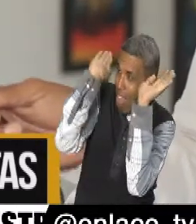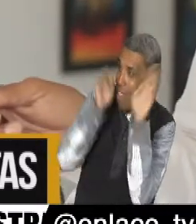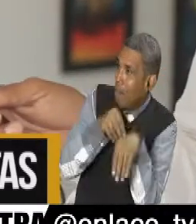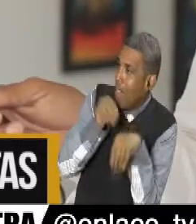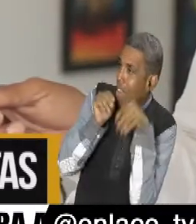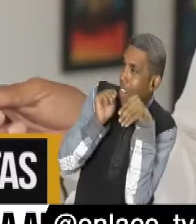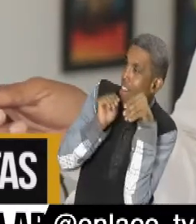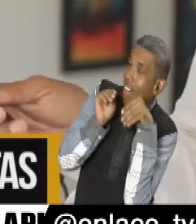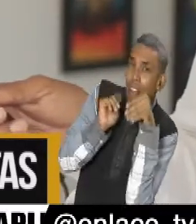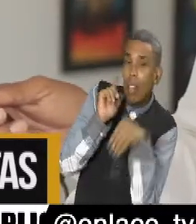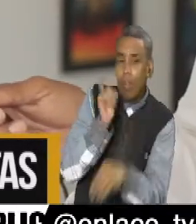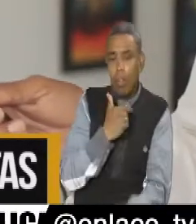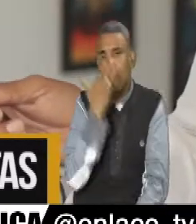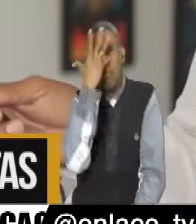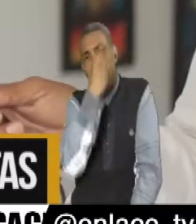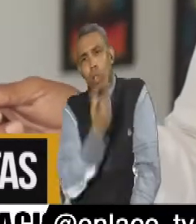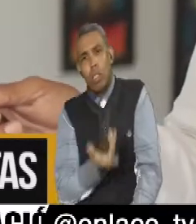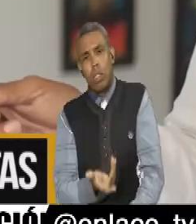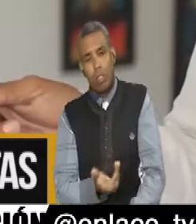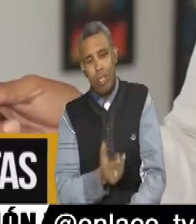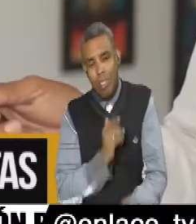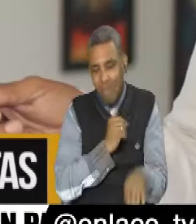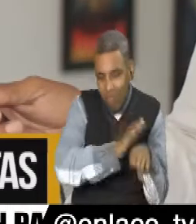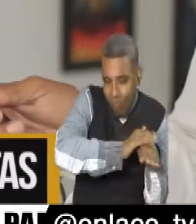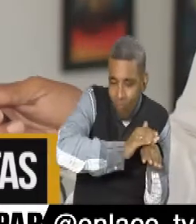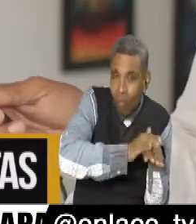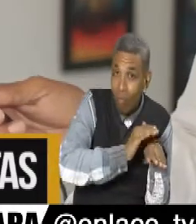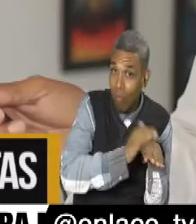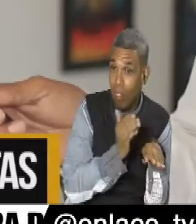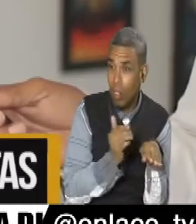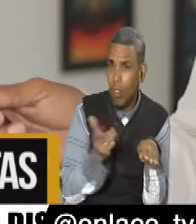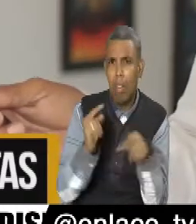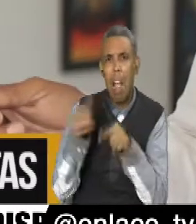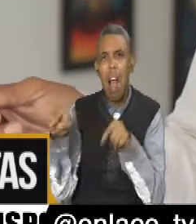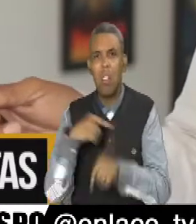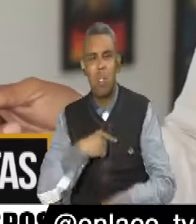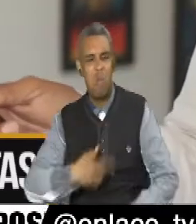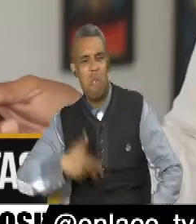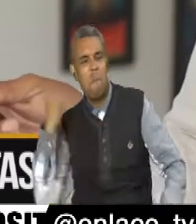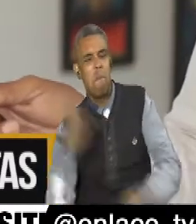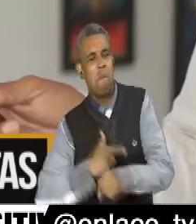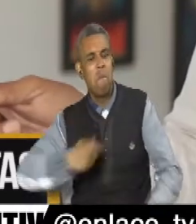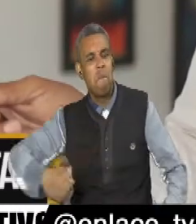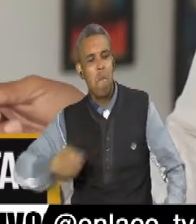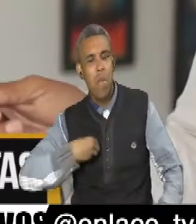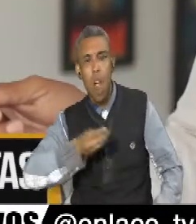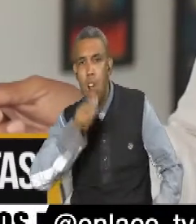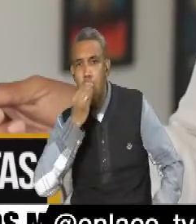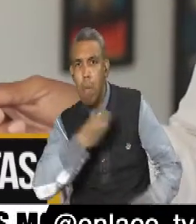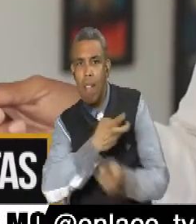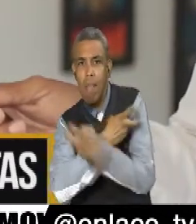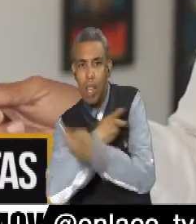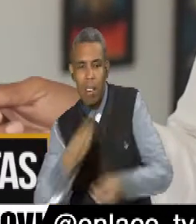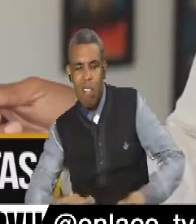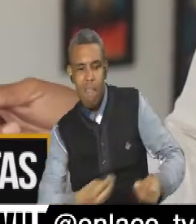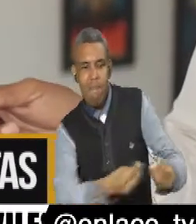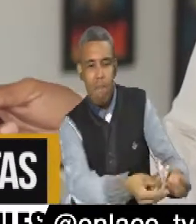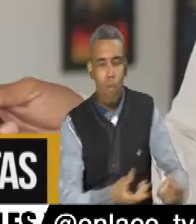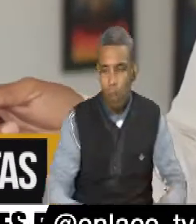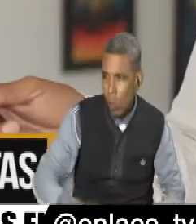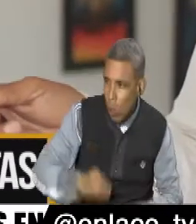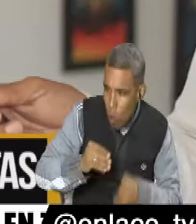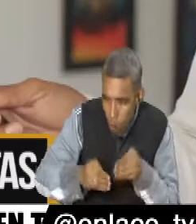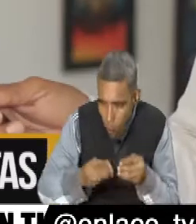manera es muy lamentable y hay que castigarlo. La ley es muy clara y estos delitos tienen una situación